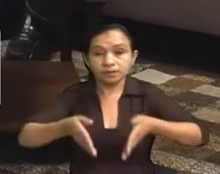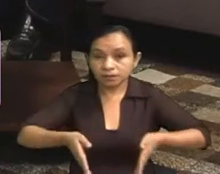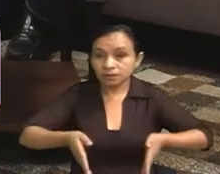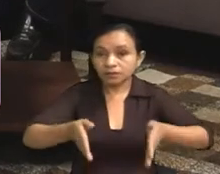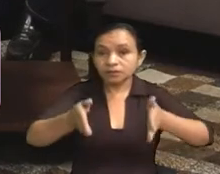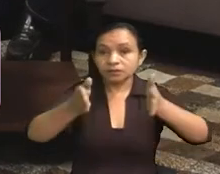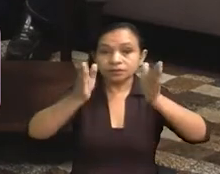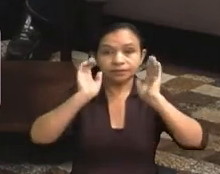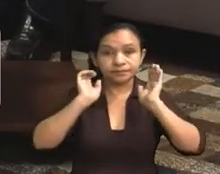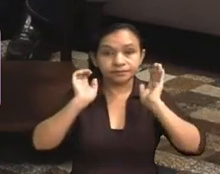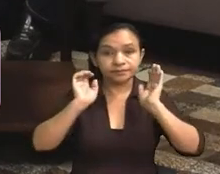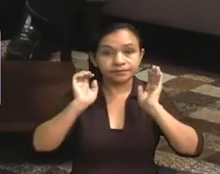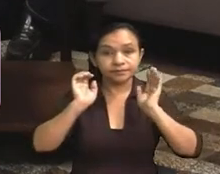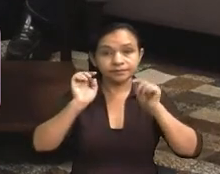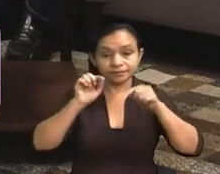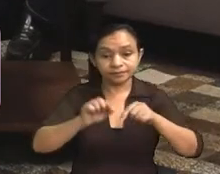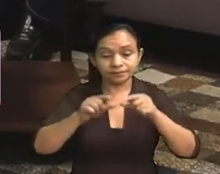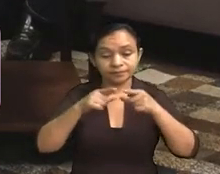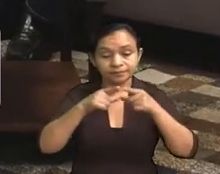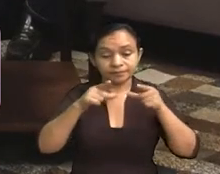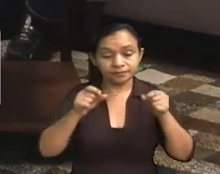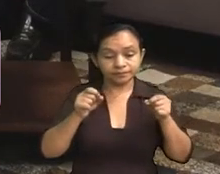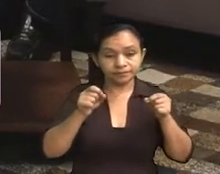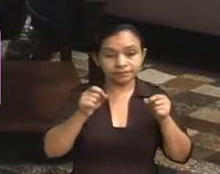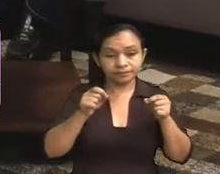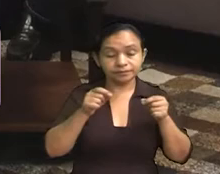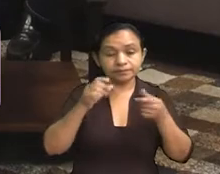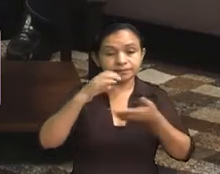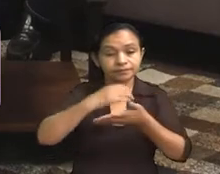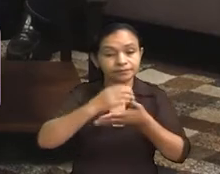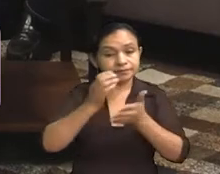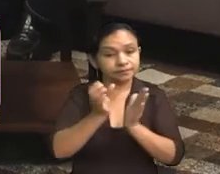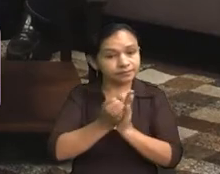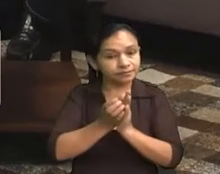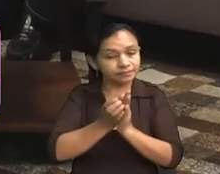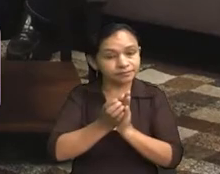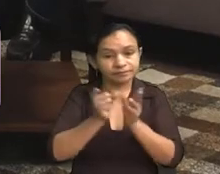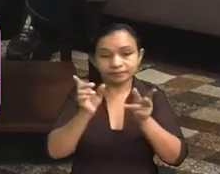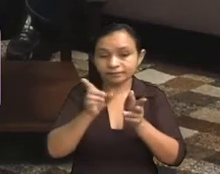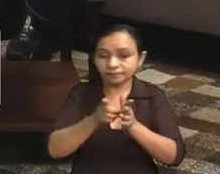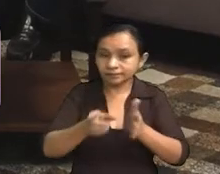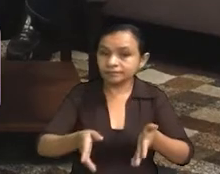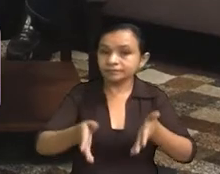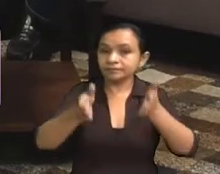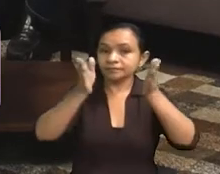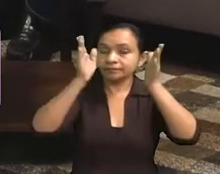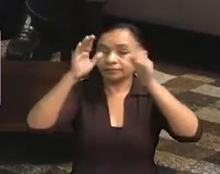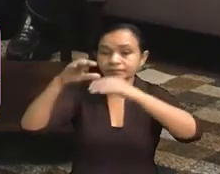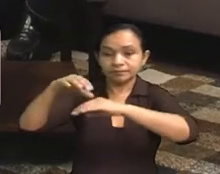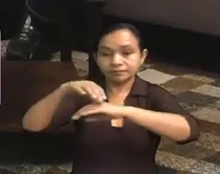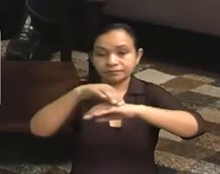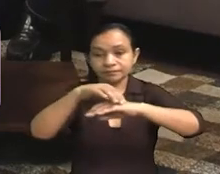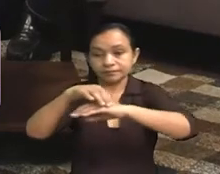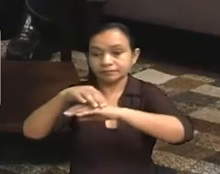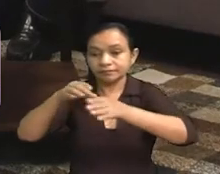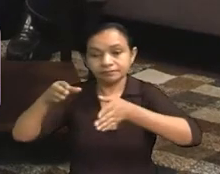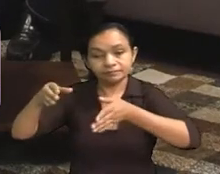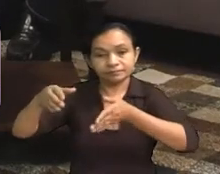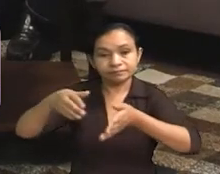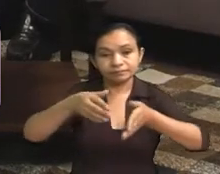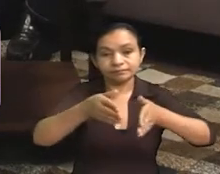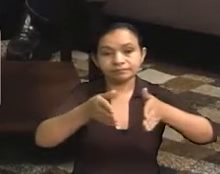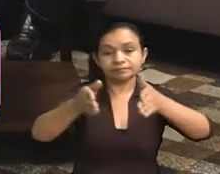carretera que va de aquí de Managua, El Crucero, Diriamba, Nandaime, que esa es una de las